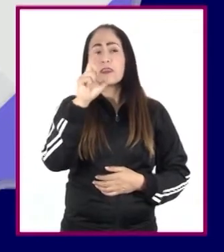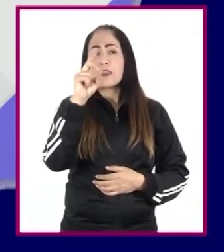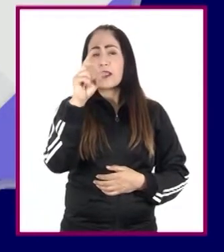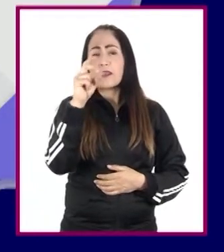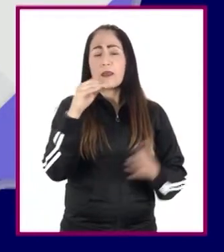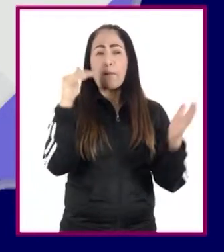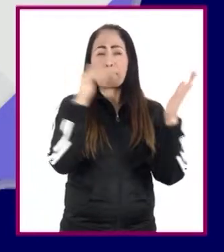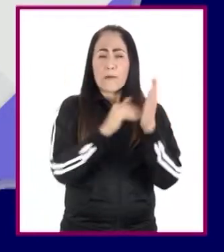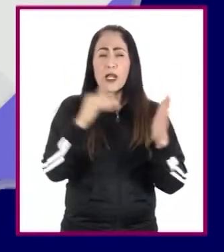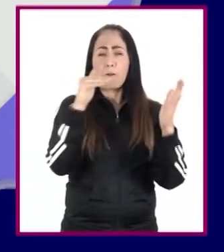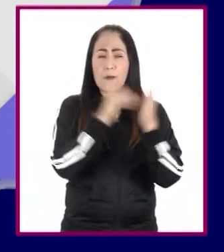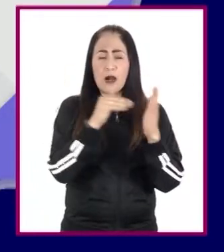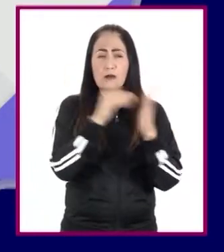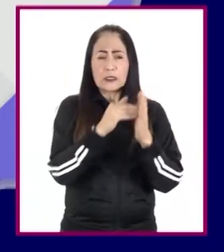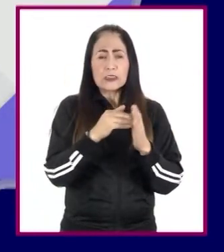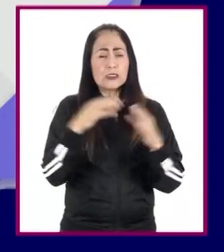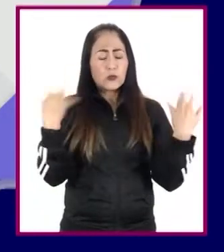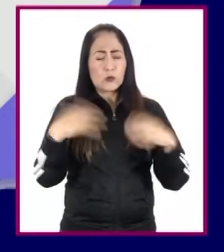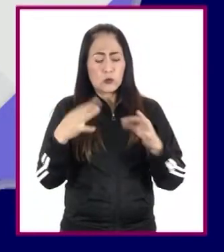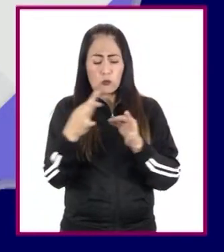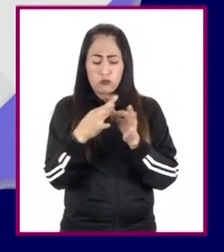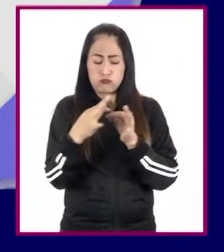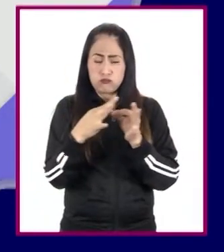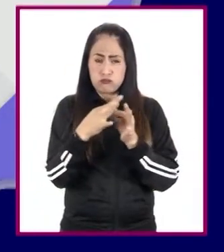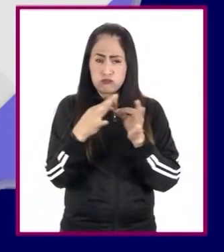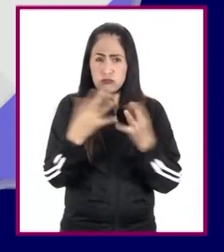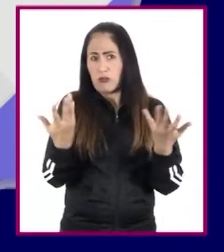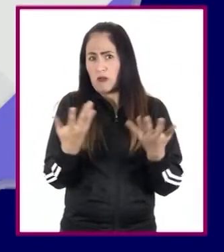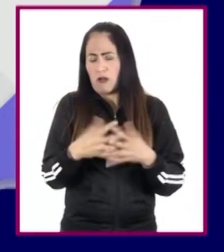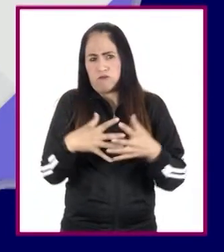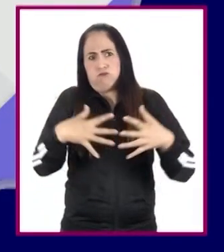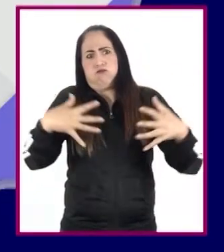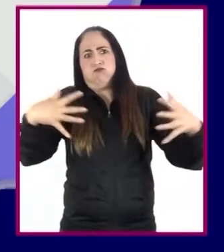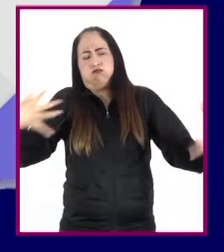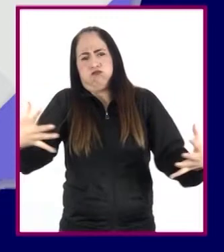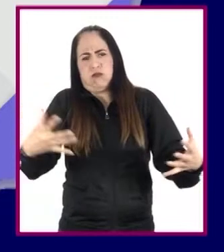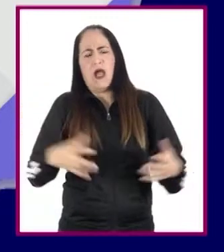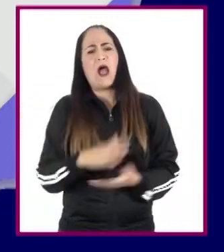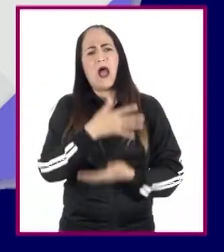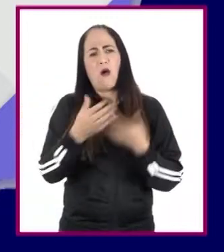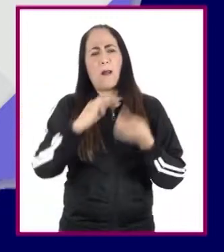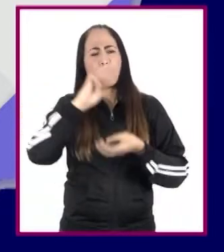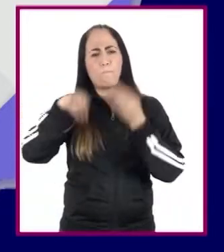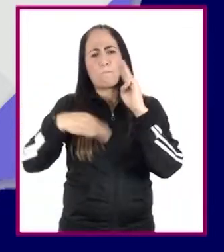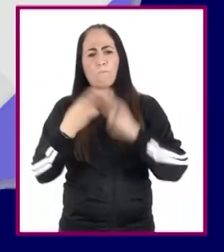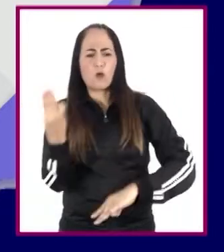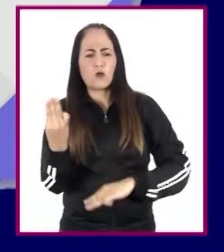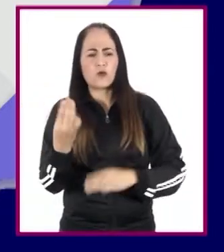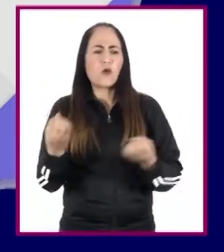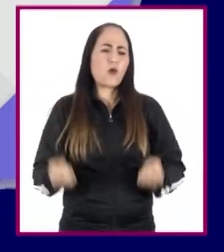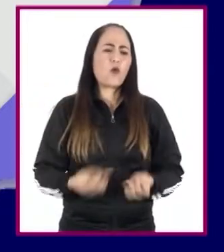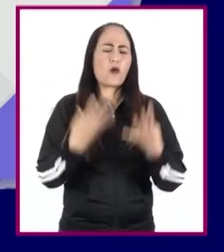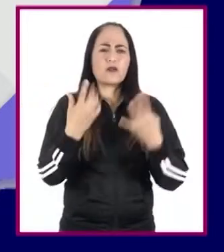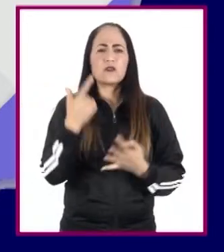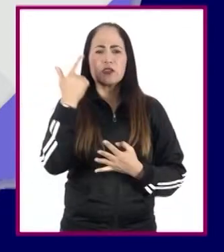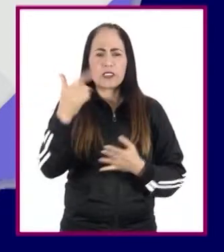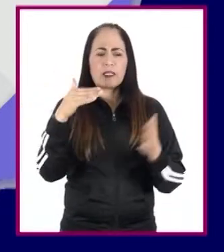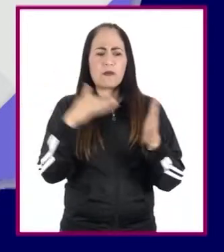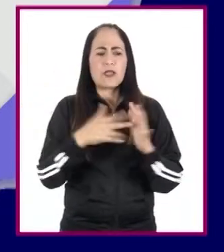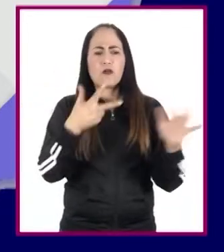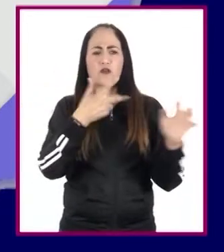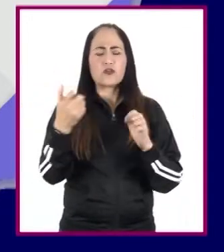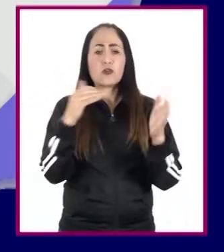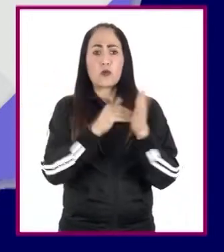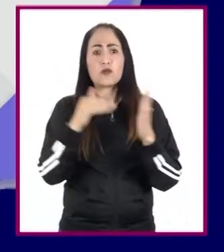¿Qué tan grande es esa cantidad? Si la población mundial actualmente es de más de 7.800 millones y